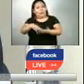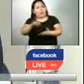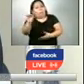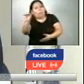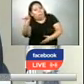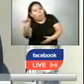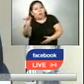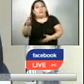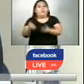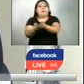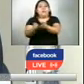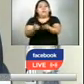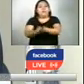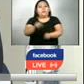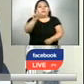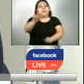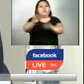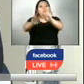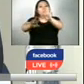poco, mientras que el